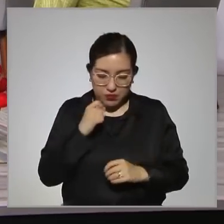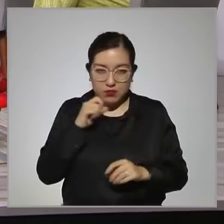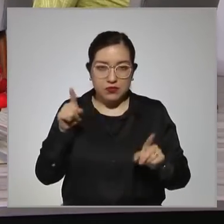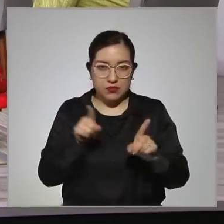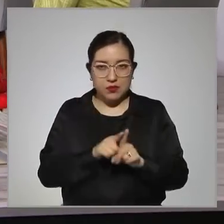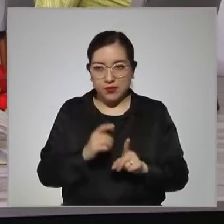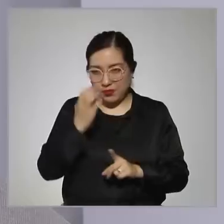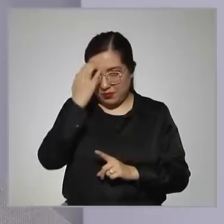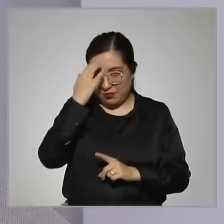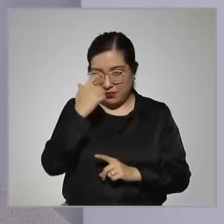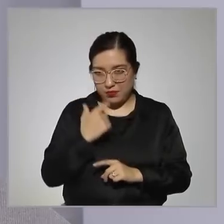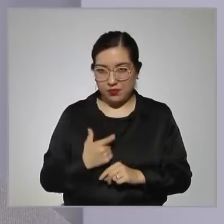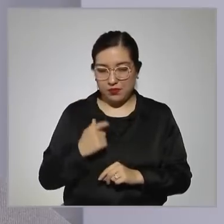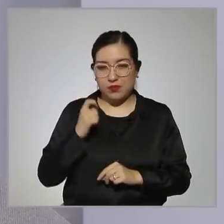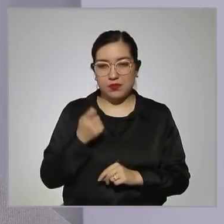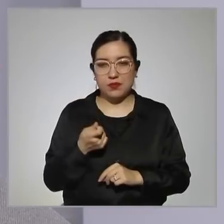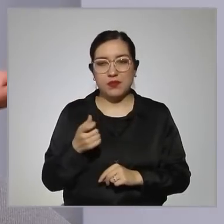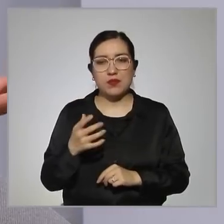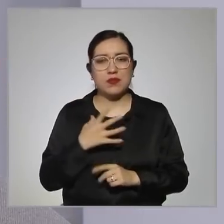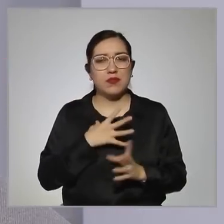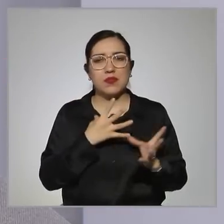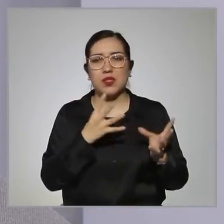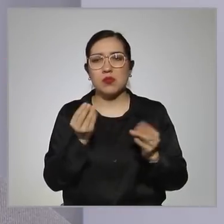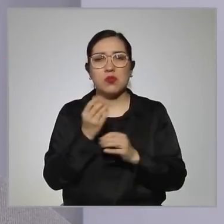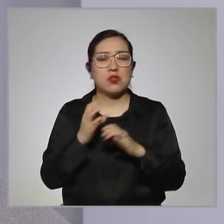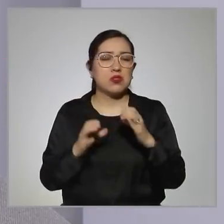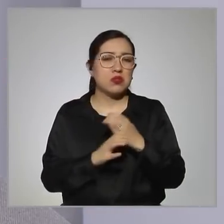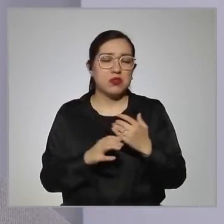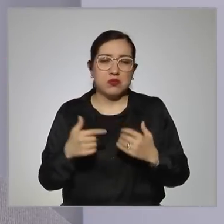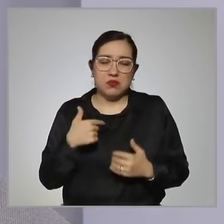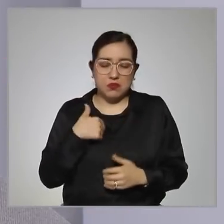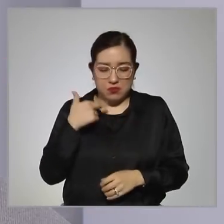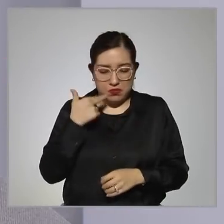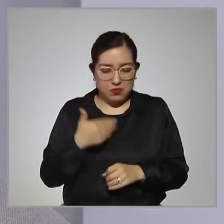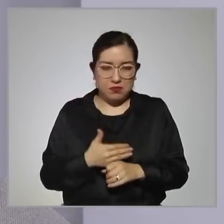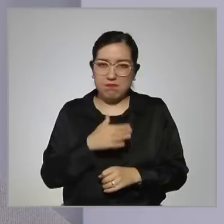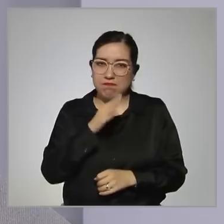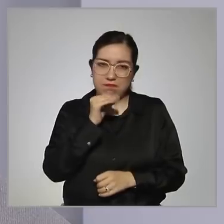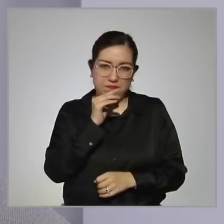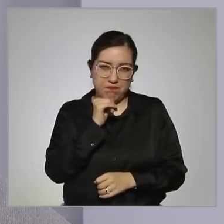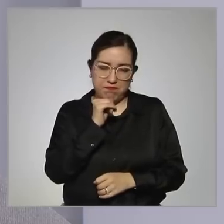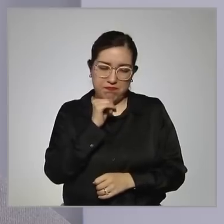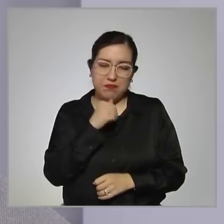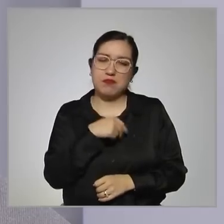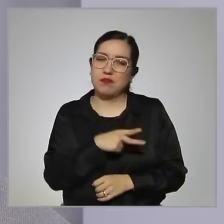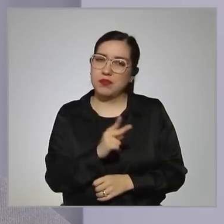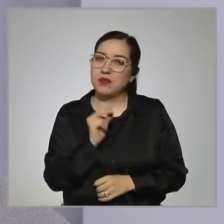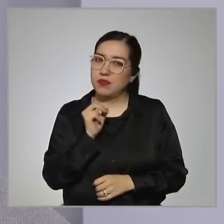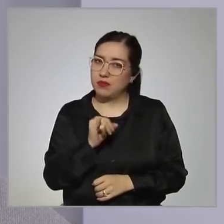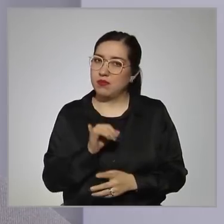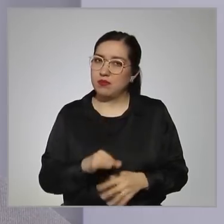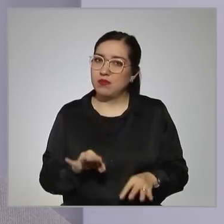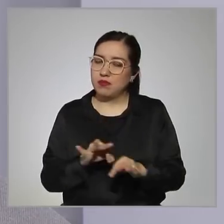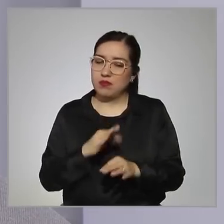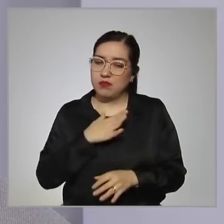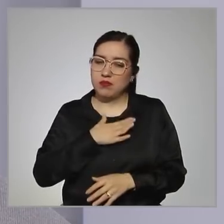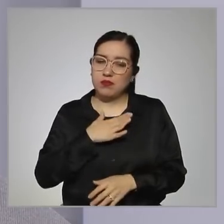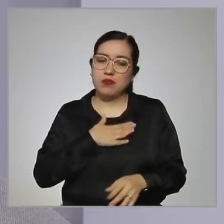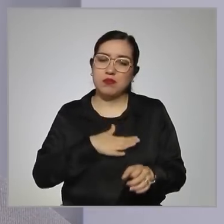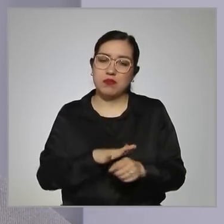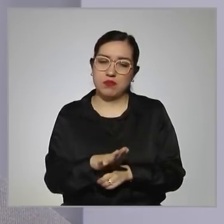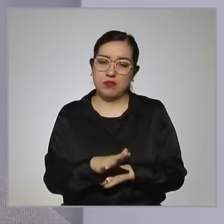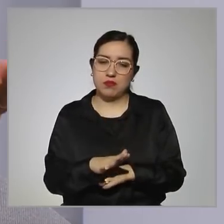autoconocimiento, asumiendo justamente que hay muchas cosas que no dependen de nosotros, de nosotras, pero lo que sí depende de mí